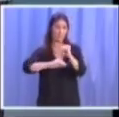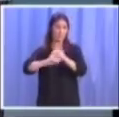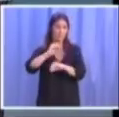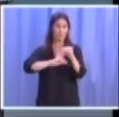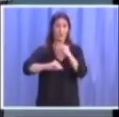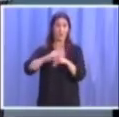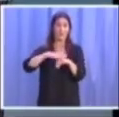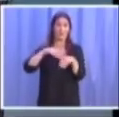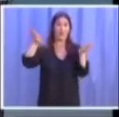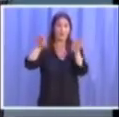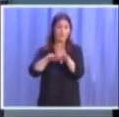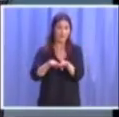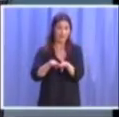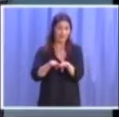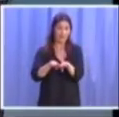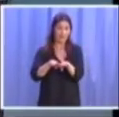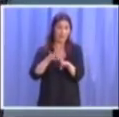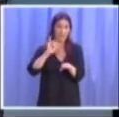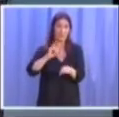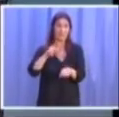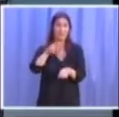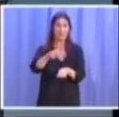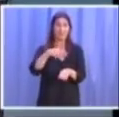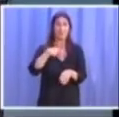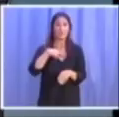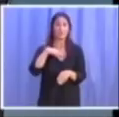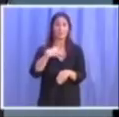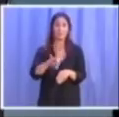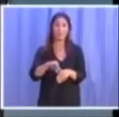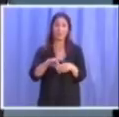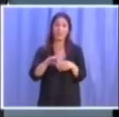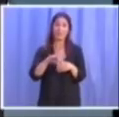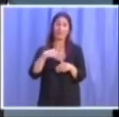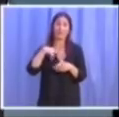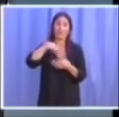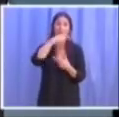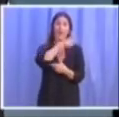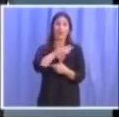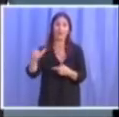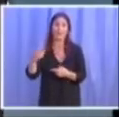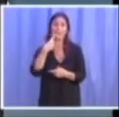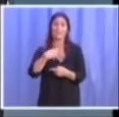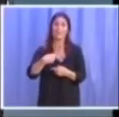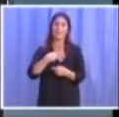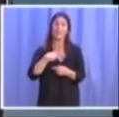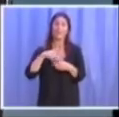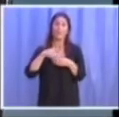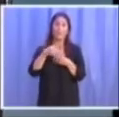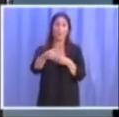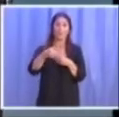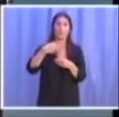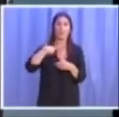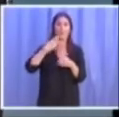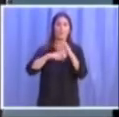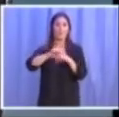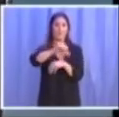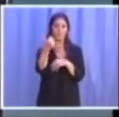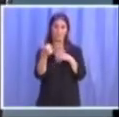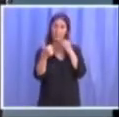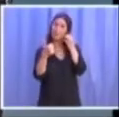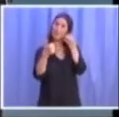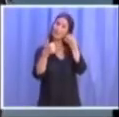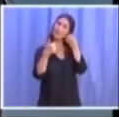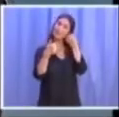Vega ni con túneles, sino con más transporte público. Y además es lo que la gente utiliza cuando funciona bien, el metro es la prueba. Sin embargo,